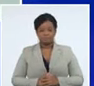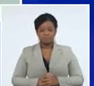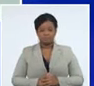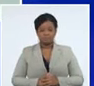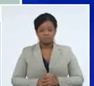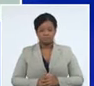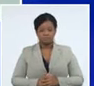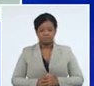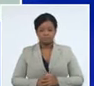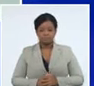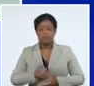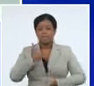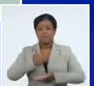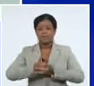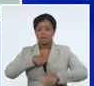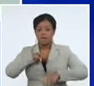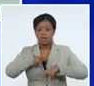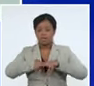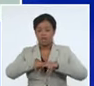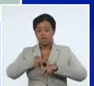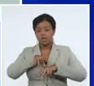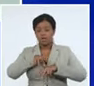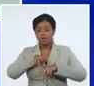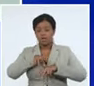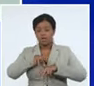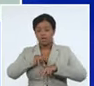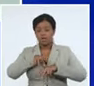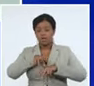cubana, con 85 casos